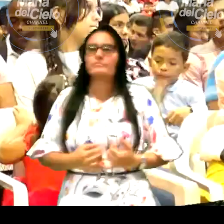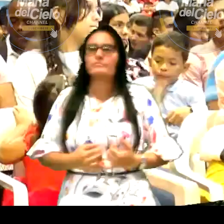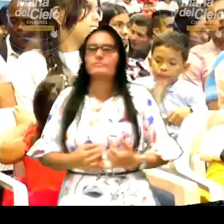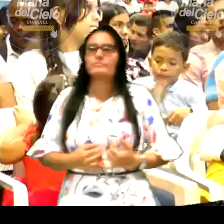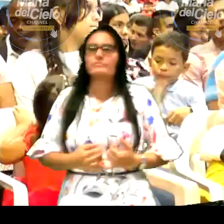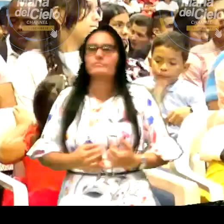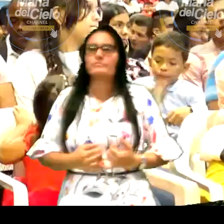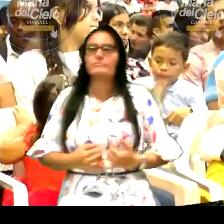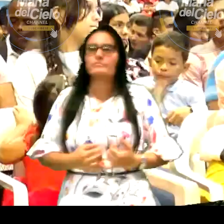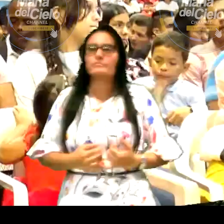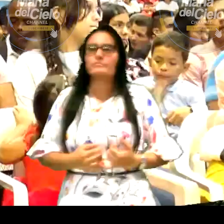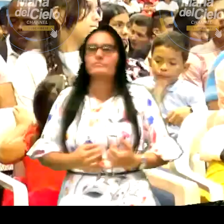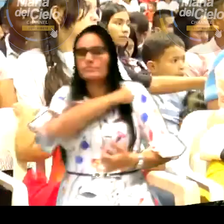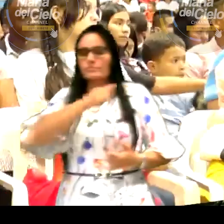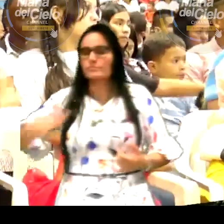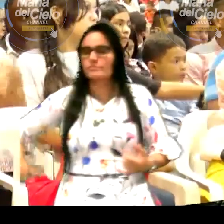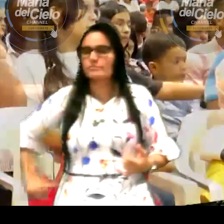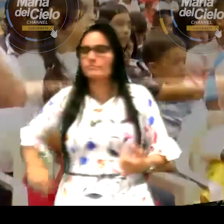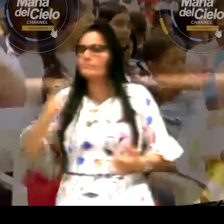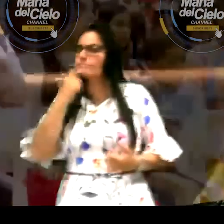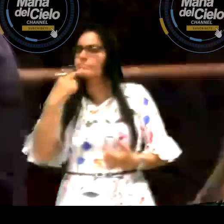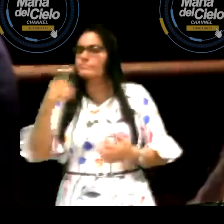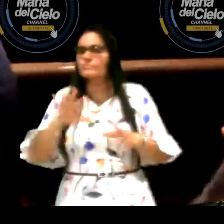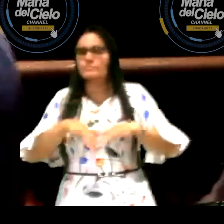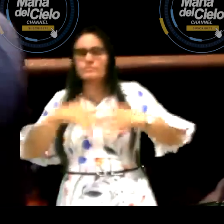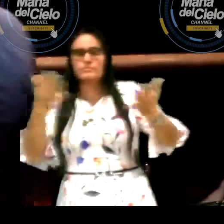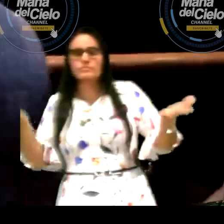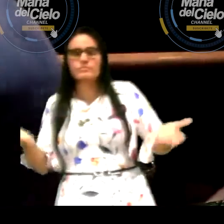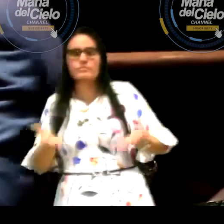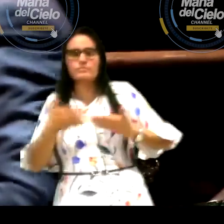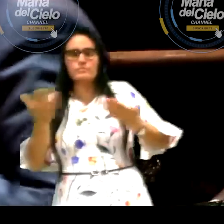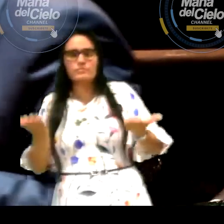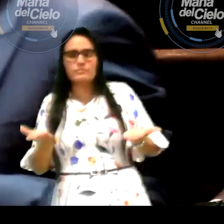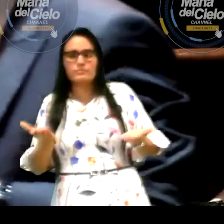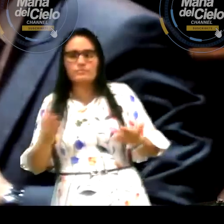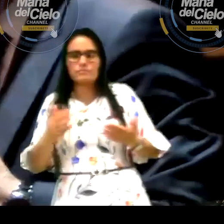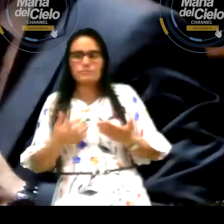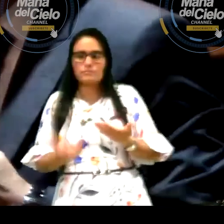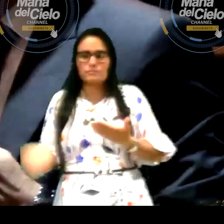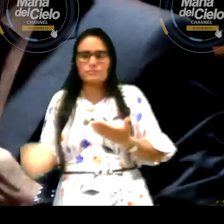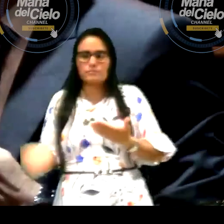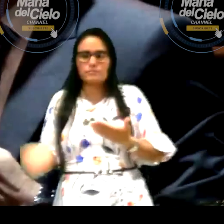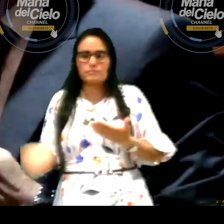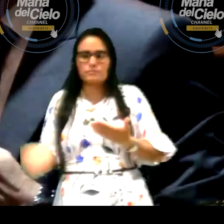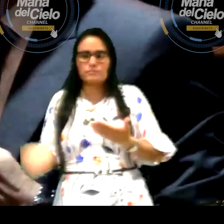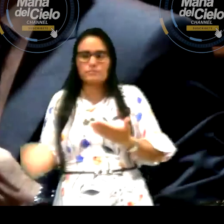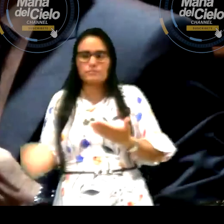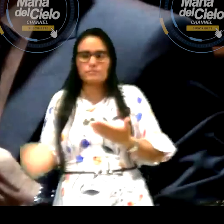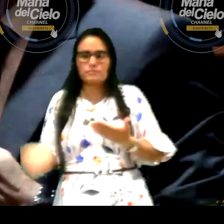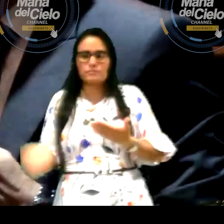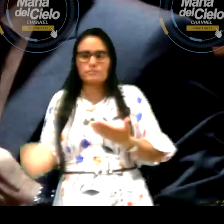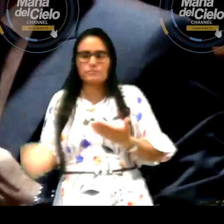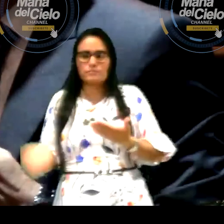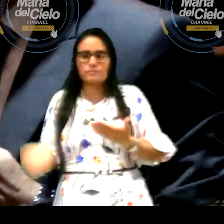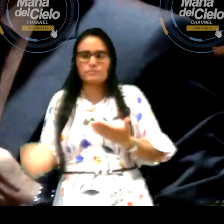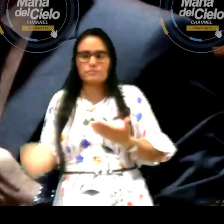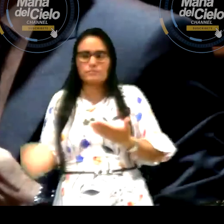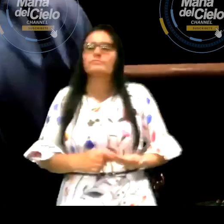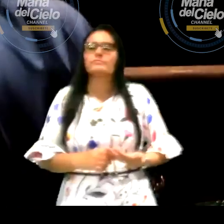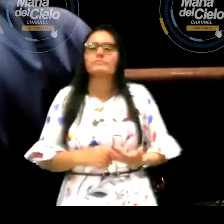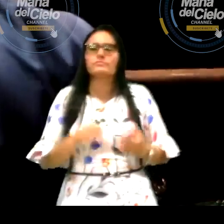El Señor dice: ¿dónde le pusieron? Y todo el mundo se vino a ver dónde le pusieron. Eso se regó por el